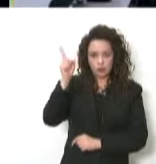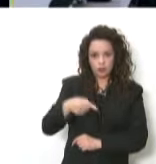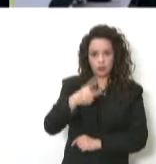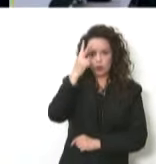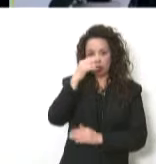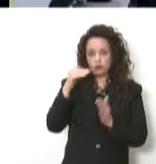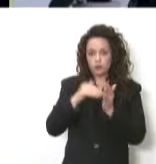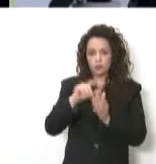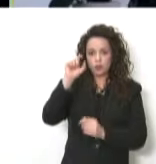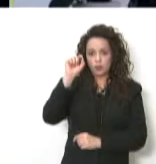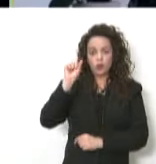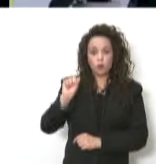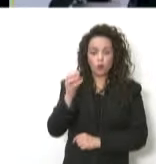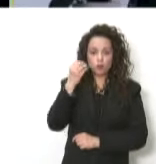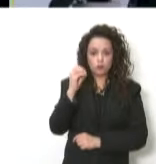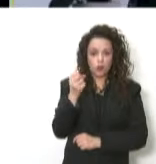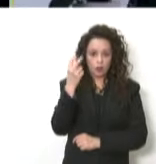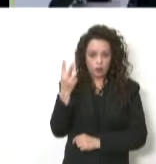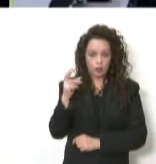ACT-EXT-PV-20-03-2020.02,